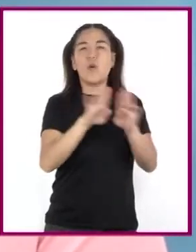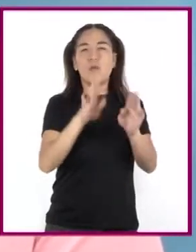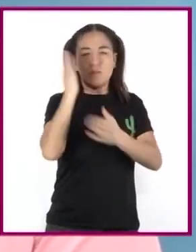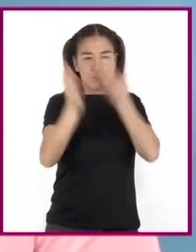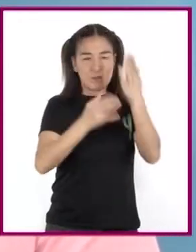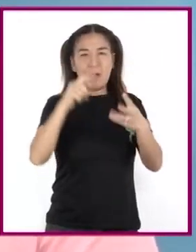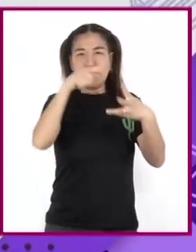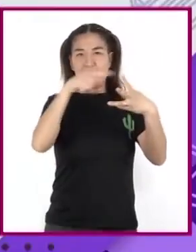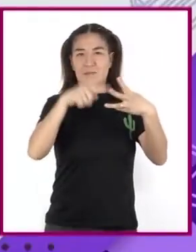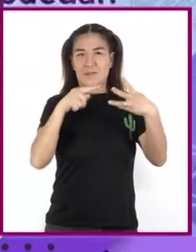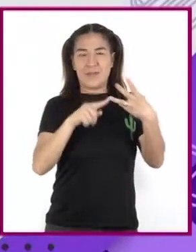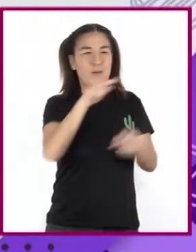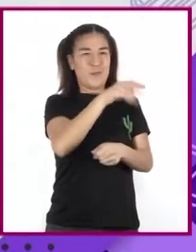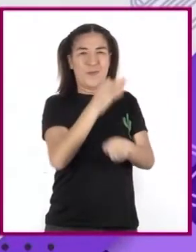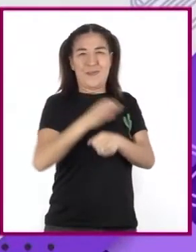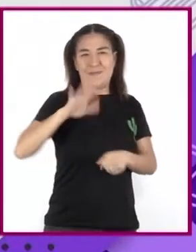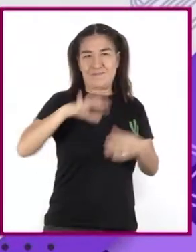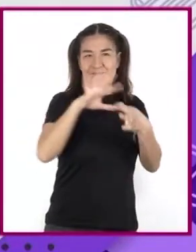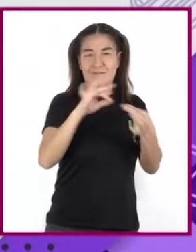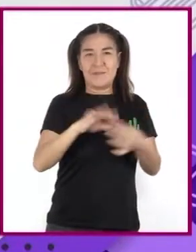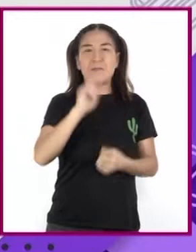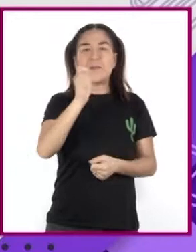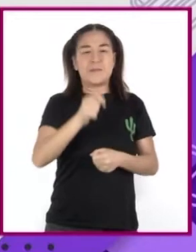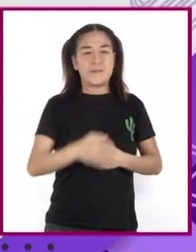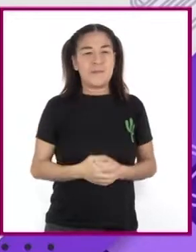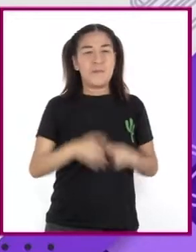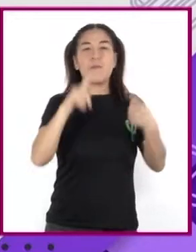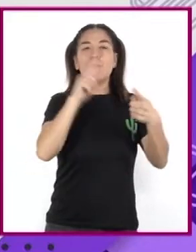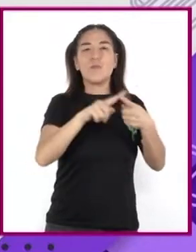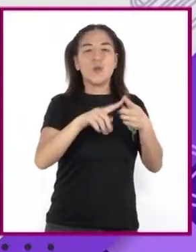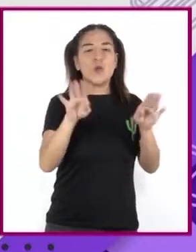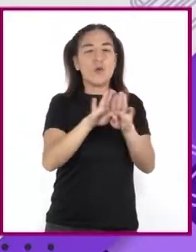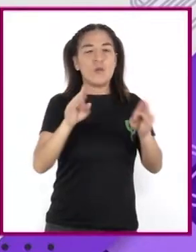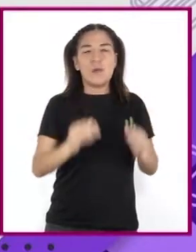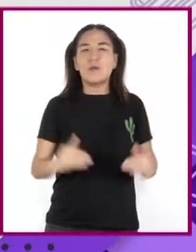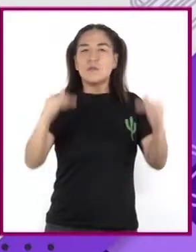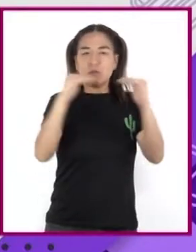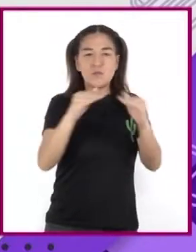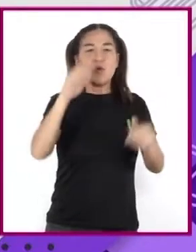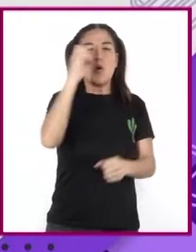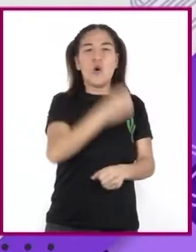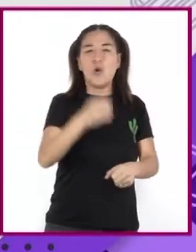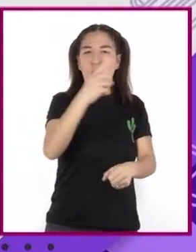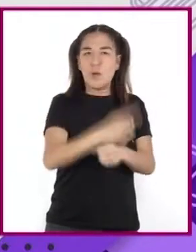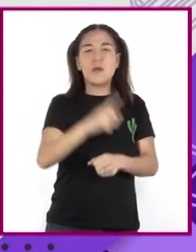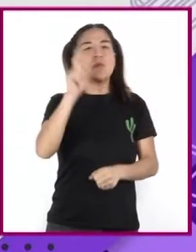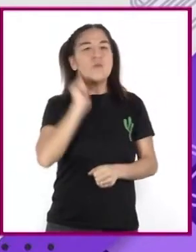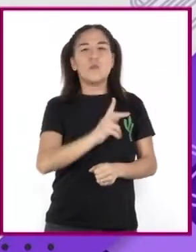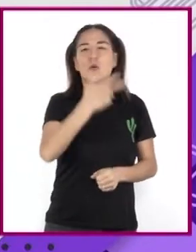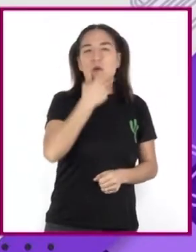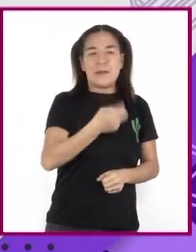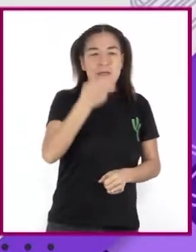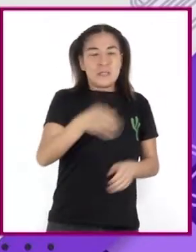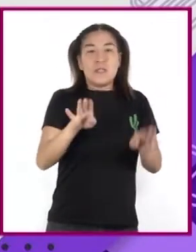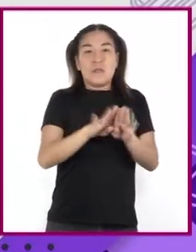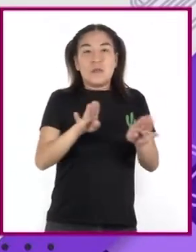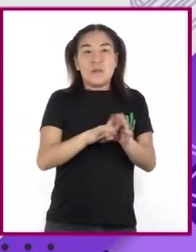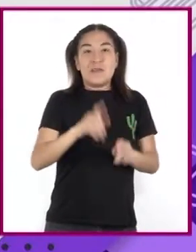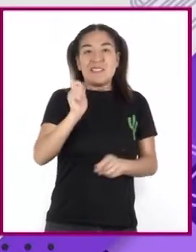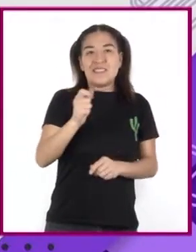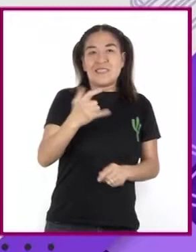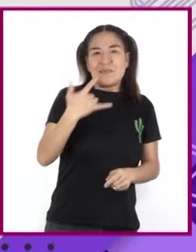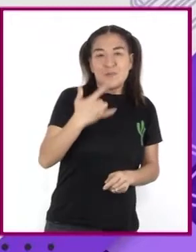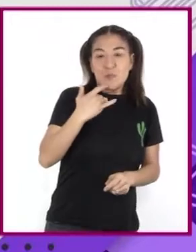lo que mencionas. 1. La igualdad de oportunidades entre mujeres y hombres, que no es una lucha de sexos